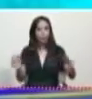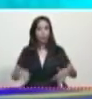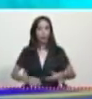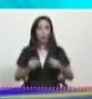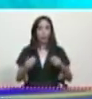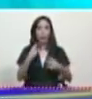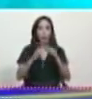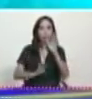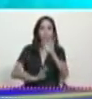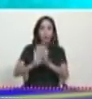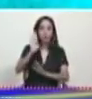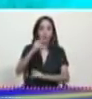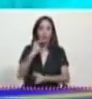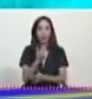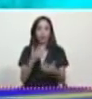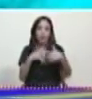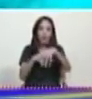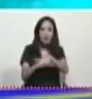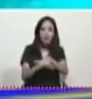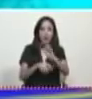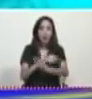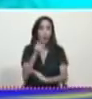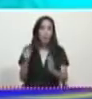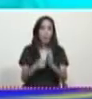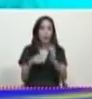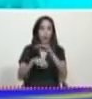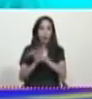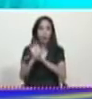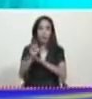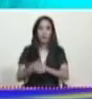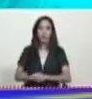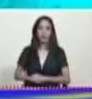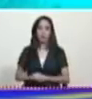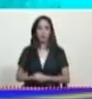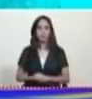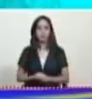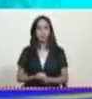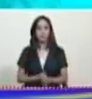del desarrollo integral de nuestra patria Venezuela.